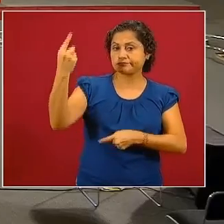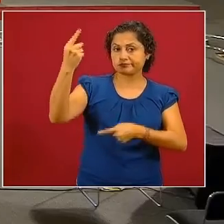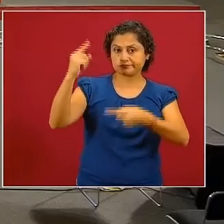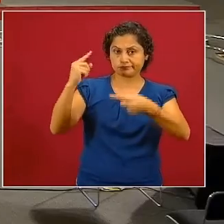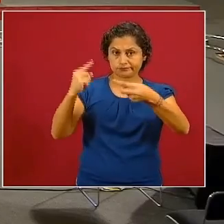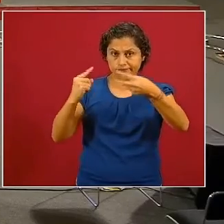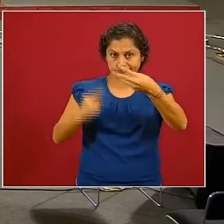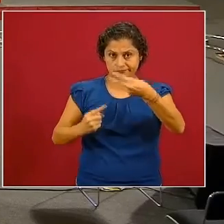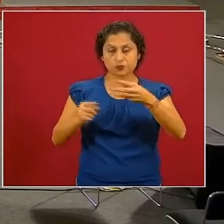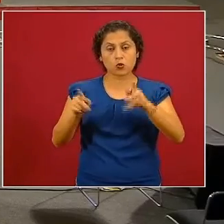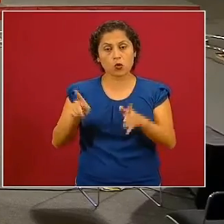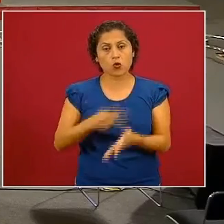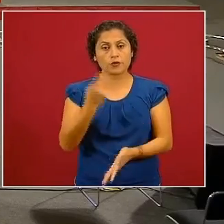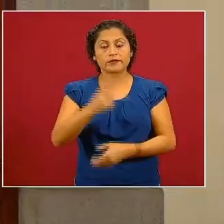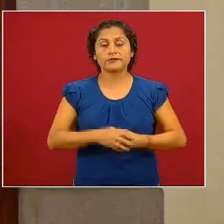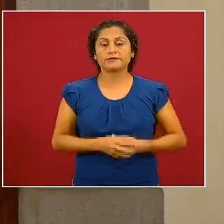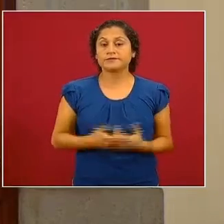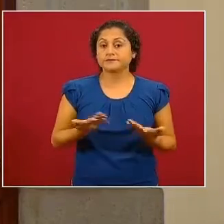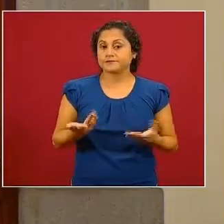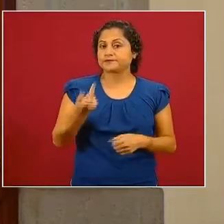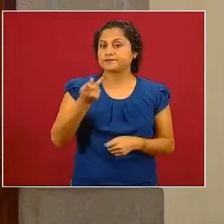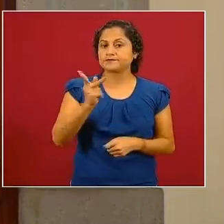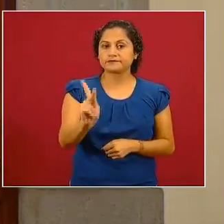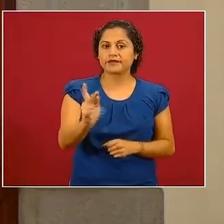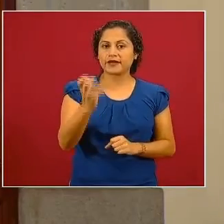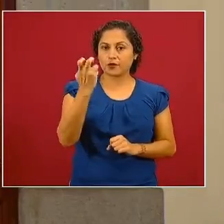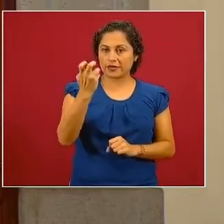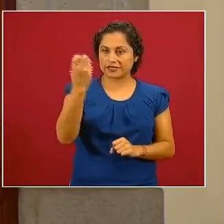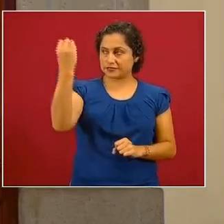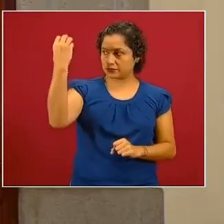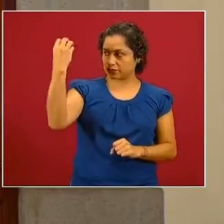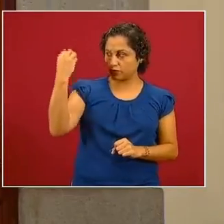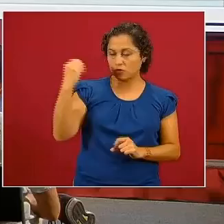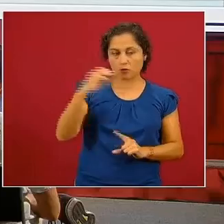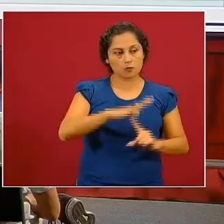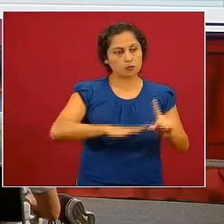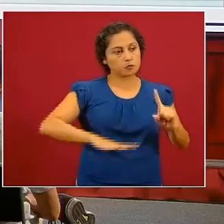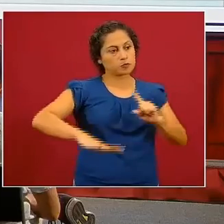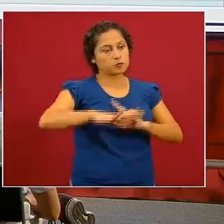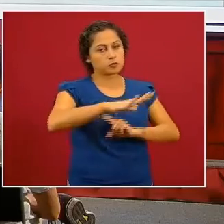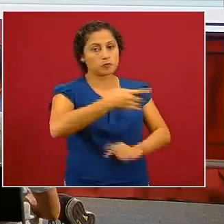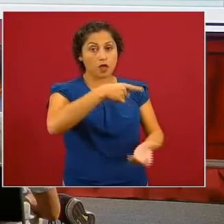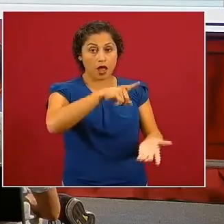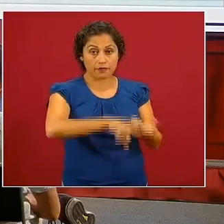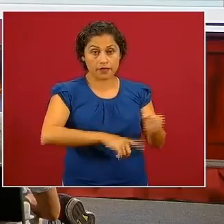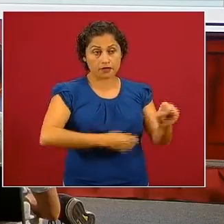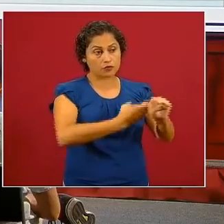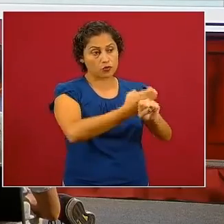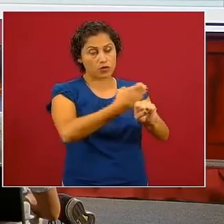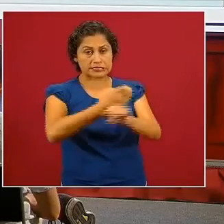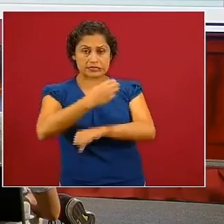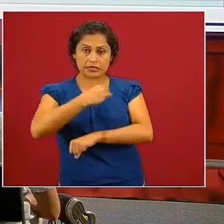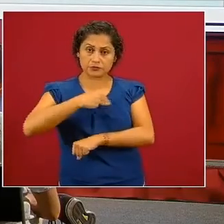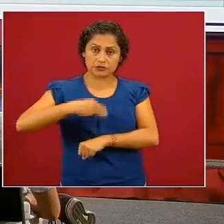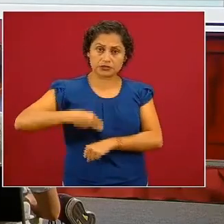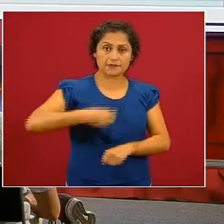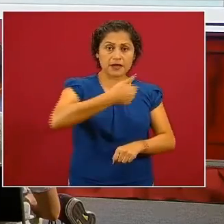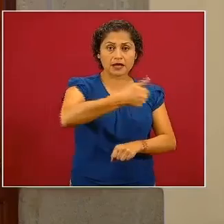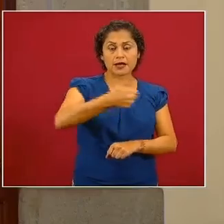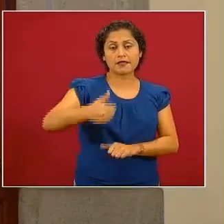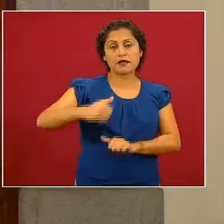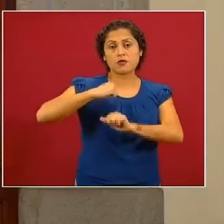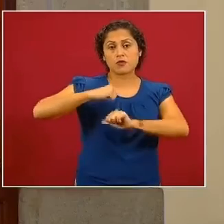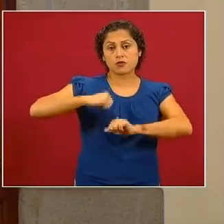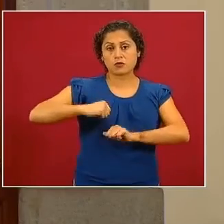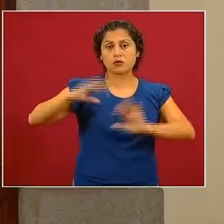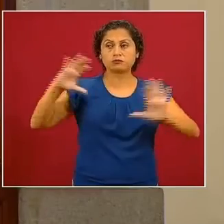menor riesgo. Pero para que esto suceda, se requiere que la población, de la mano de cada una de las autoridades,